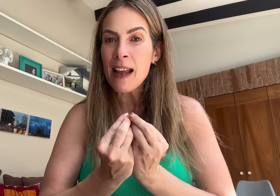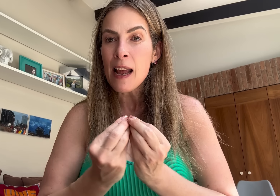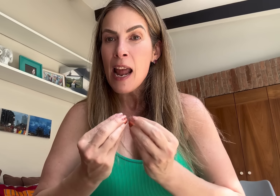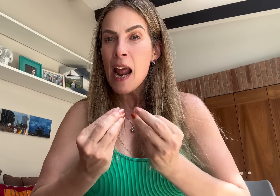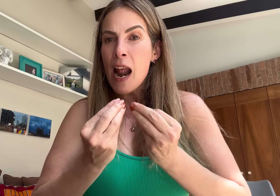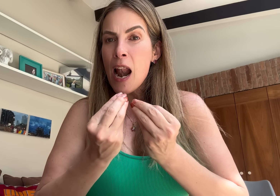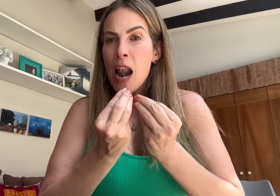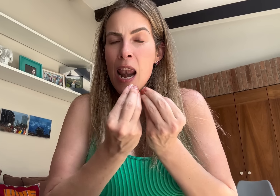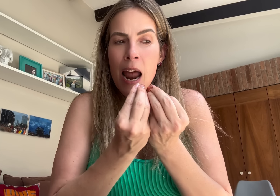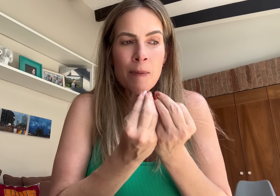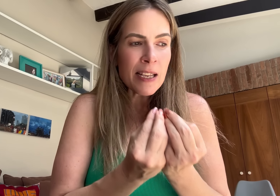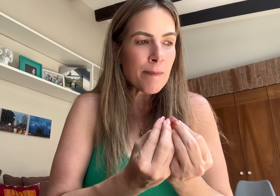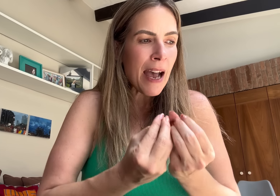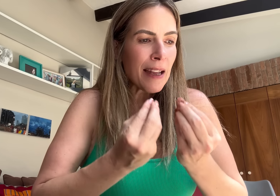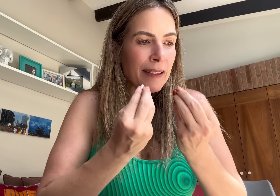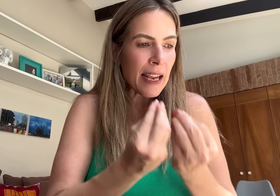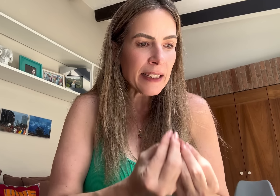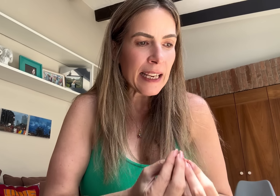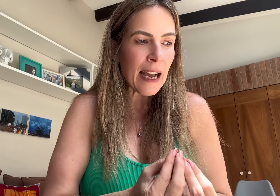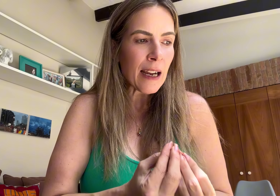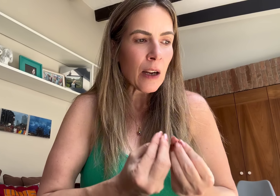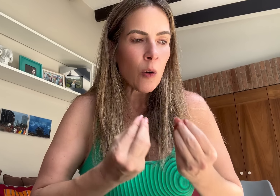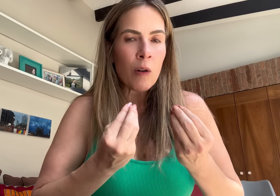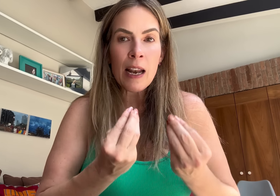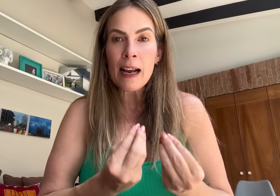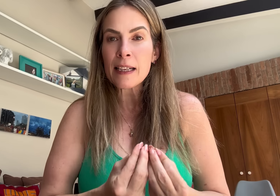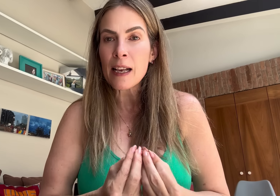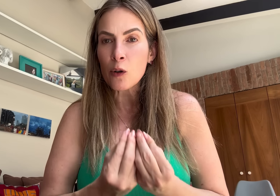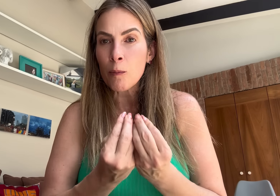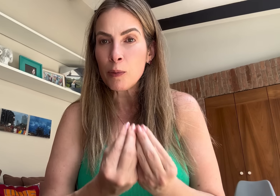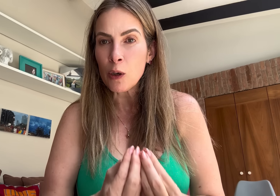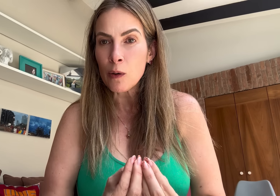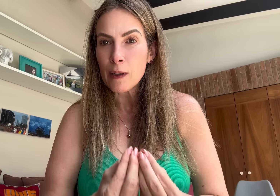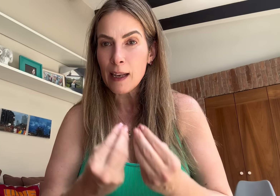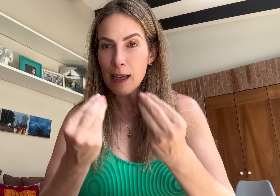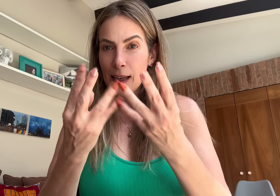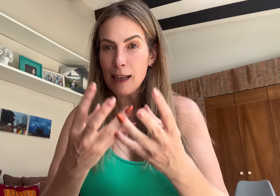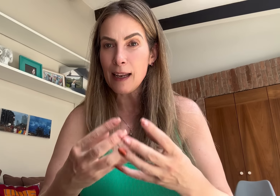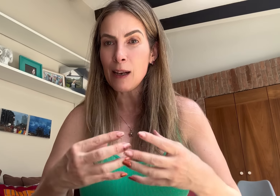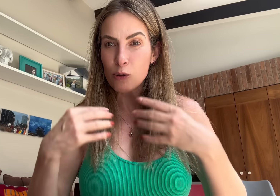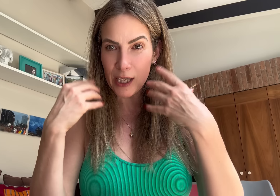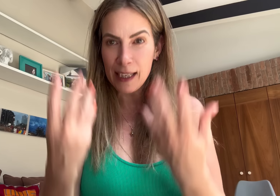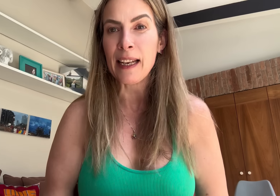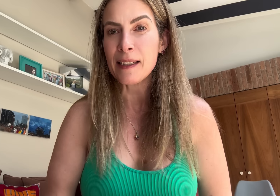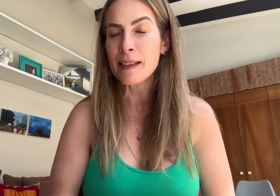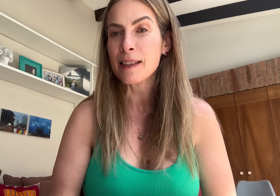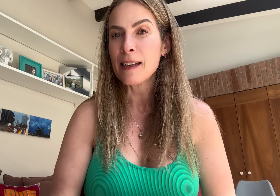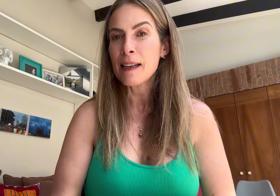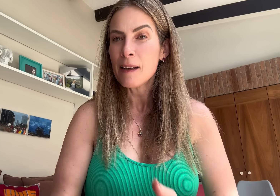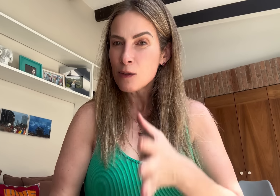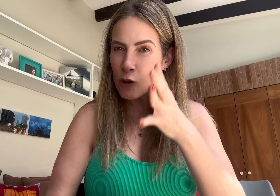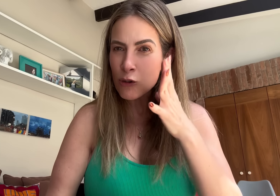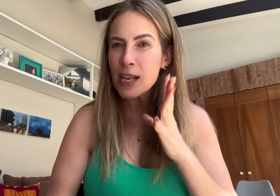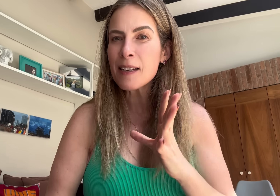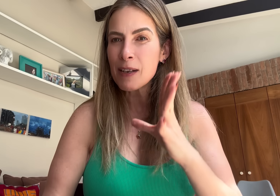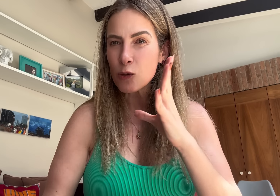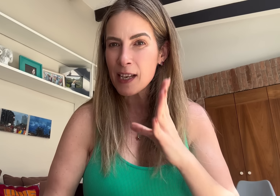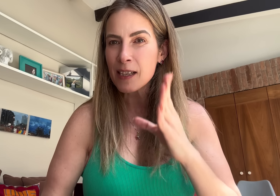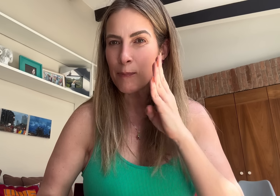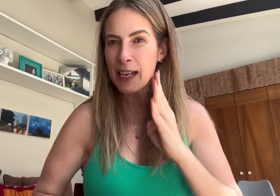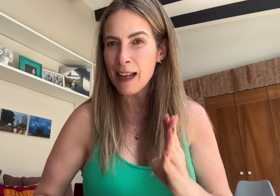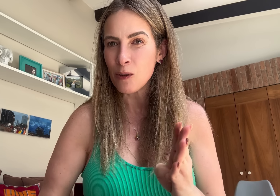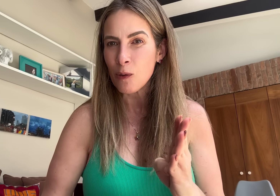exactamente la misma técnica con la que se rompió el o si quieres. No sé si